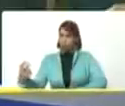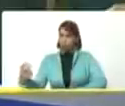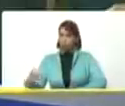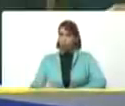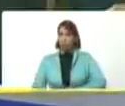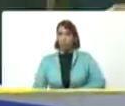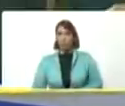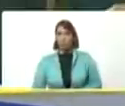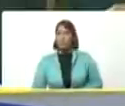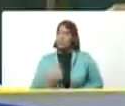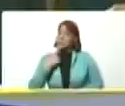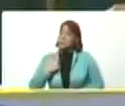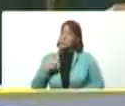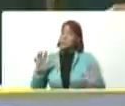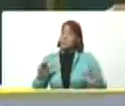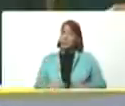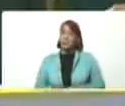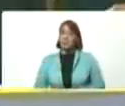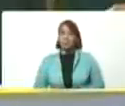y me dijo,